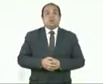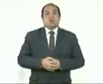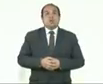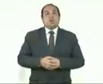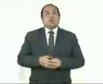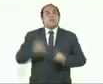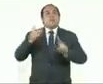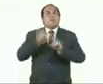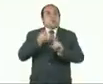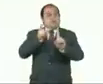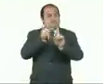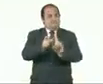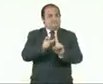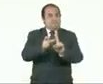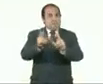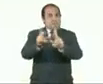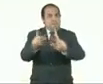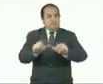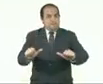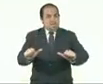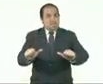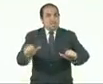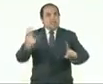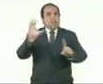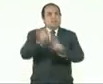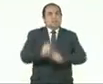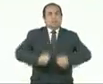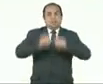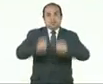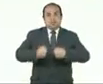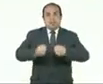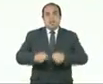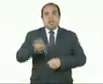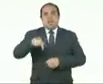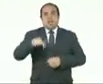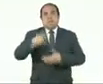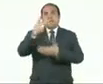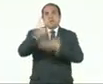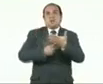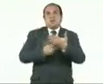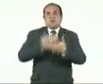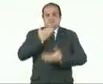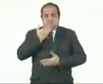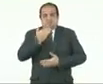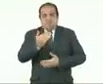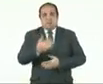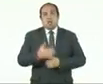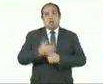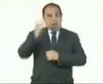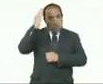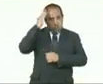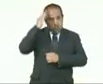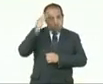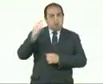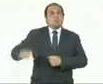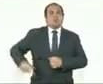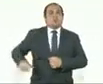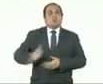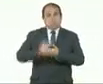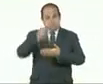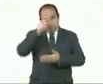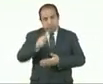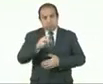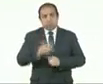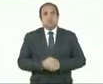para blindar paz y seguridad en este muy buen programa encabezado por el gobierno de la Ciudad